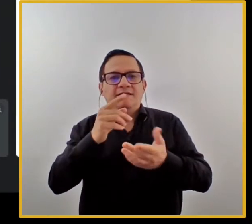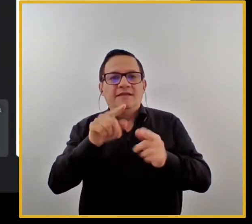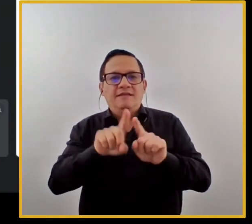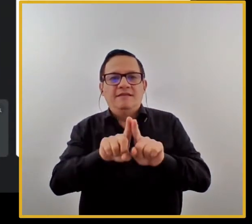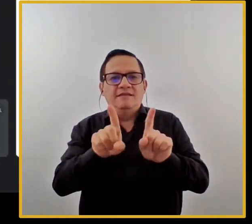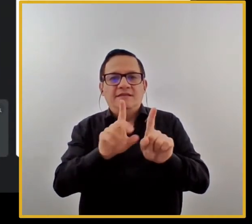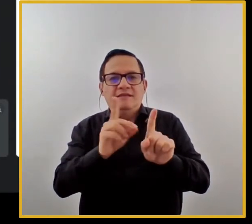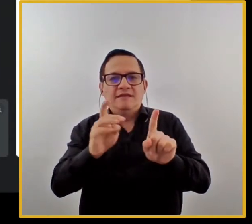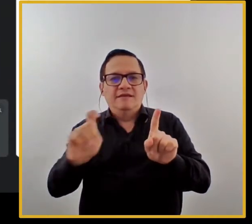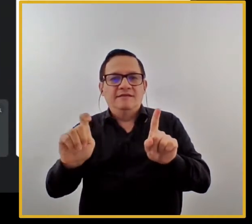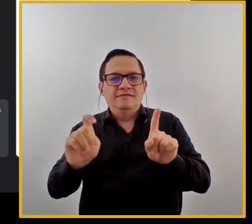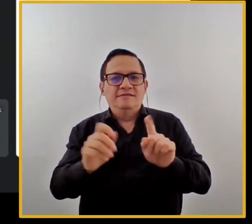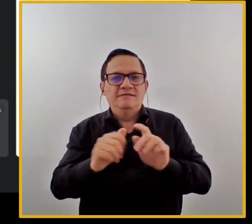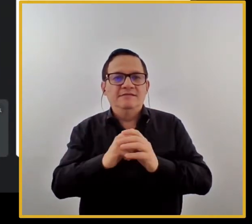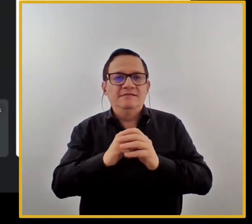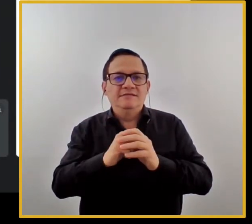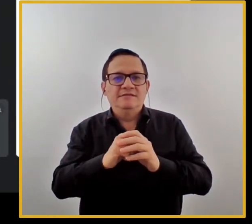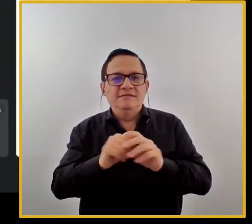x.